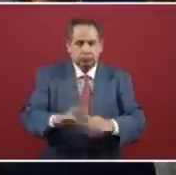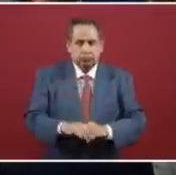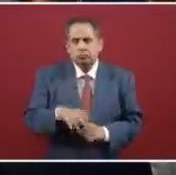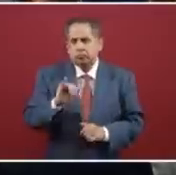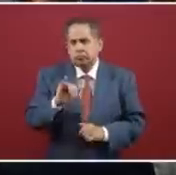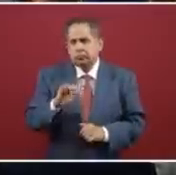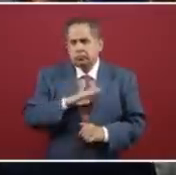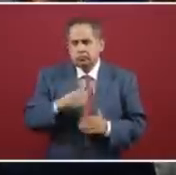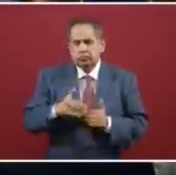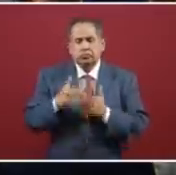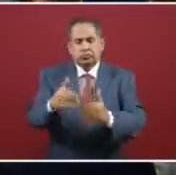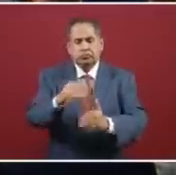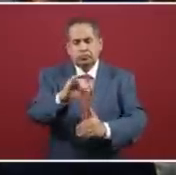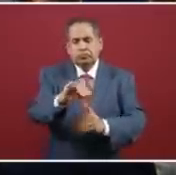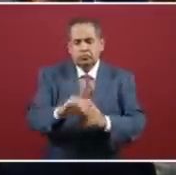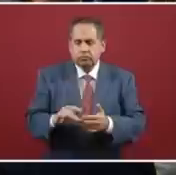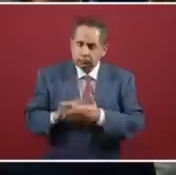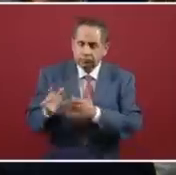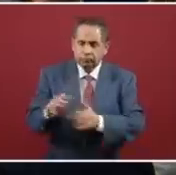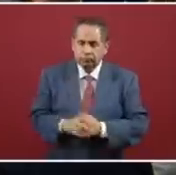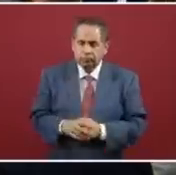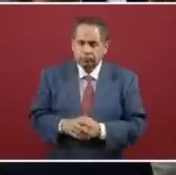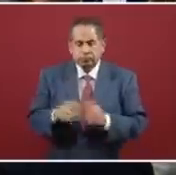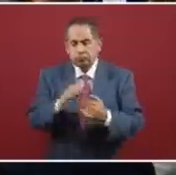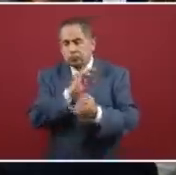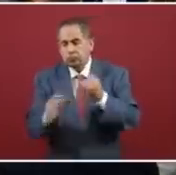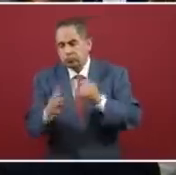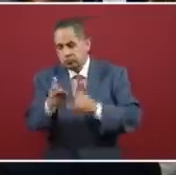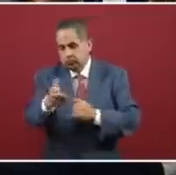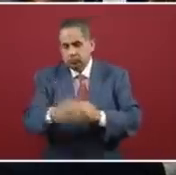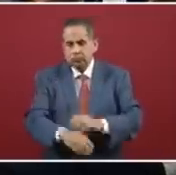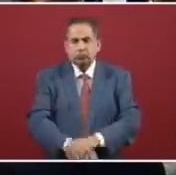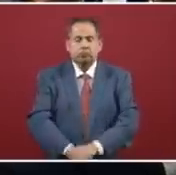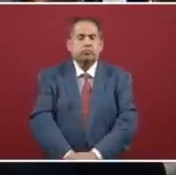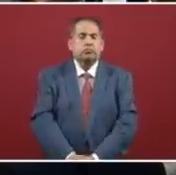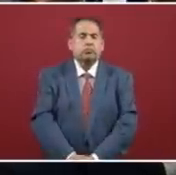pero si hubo ese problema que terminamos contigo